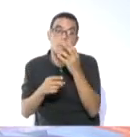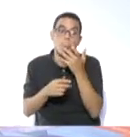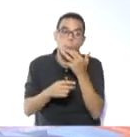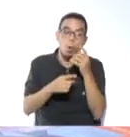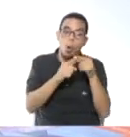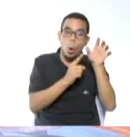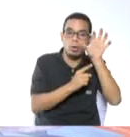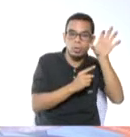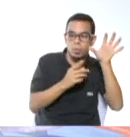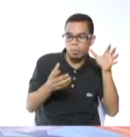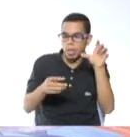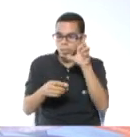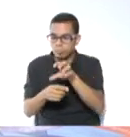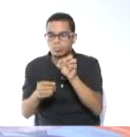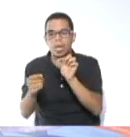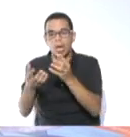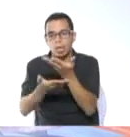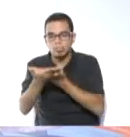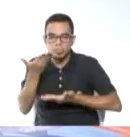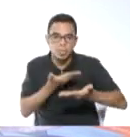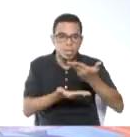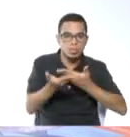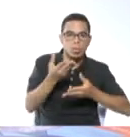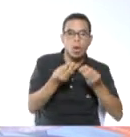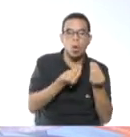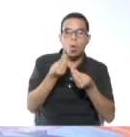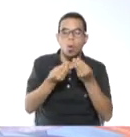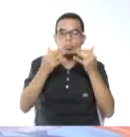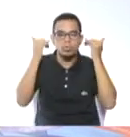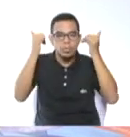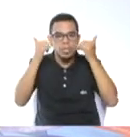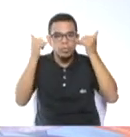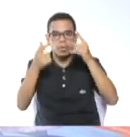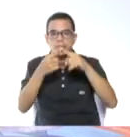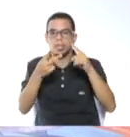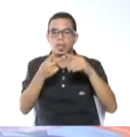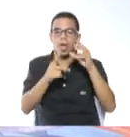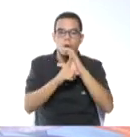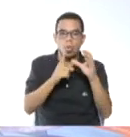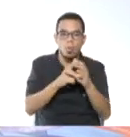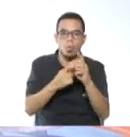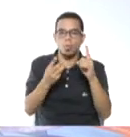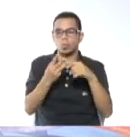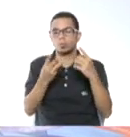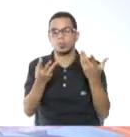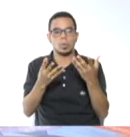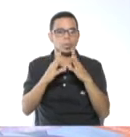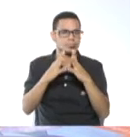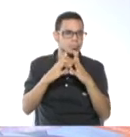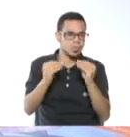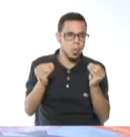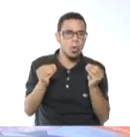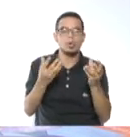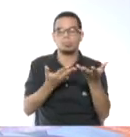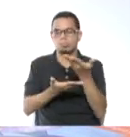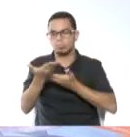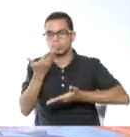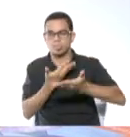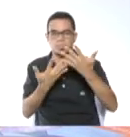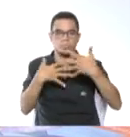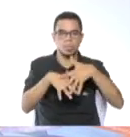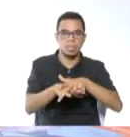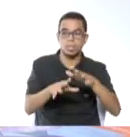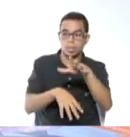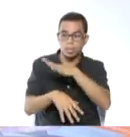sus creencias, cuáles son sus tradiciones y cómo pueden unirse nuestro acervo cultural como venezolanos con